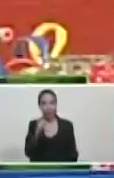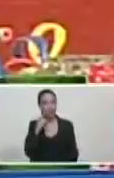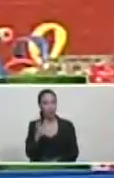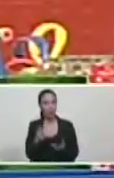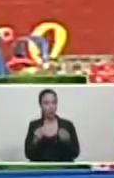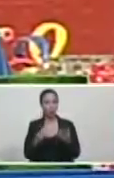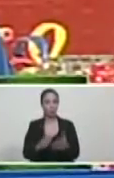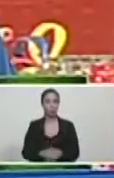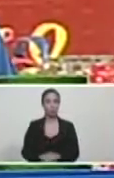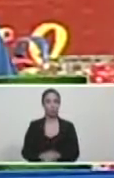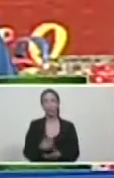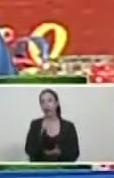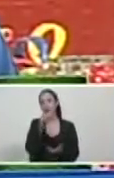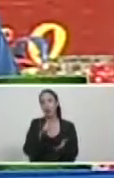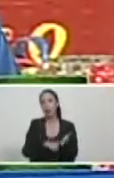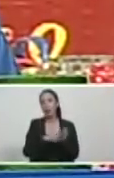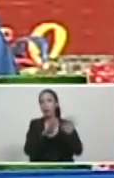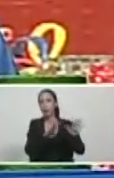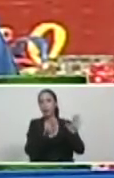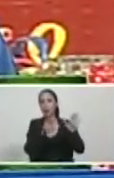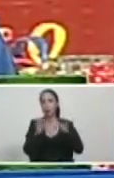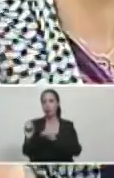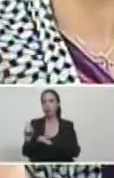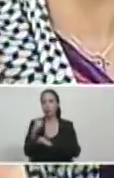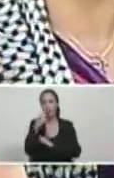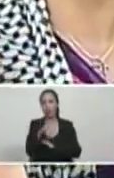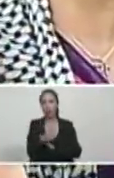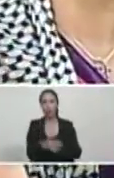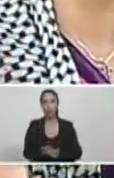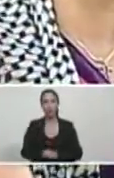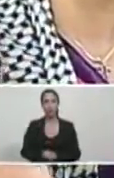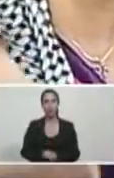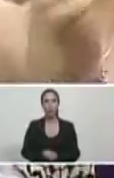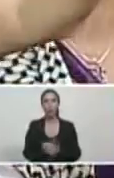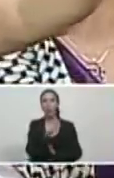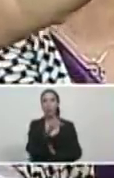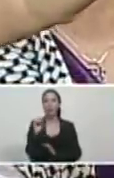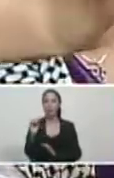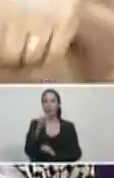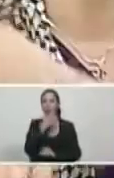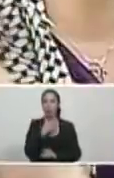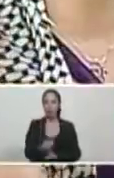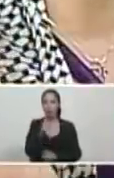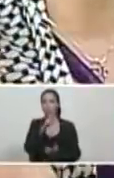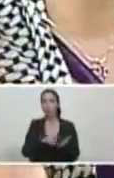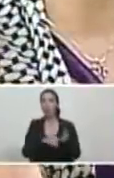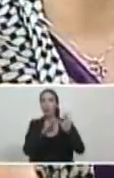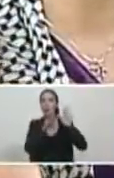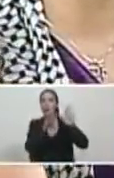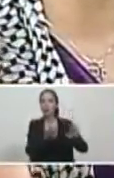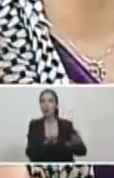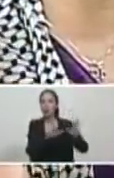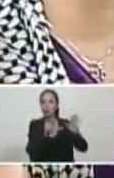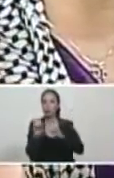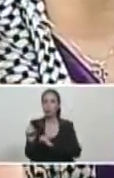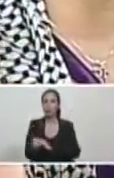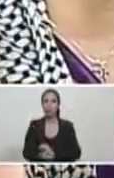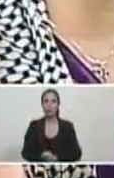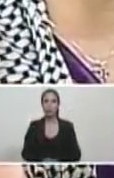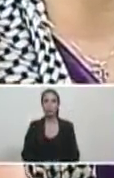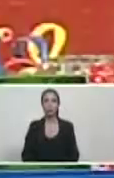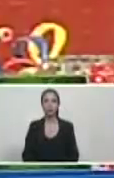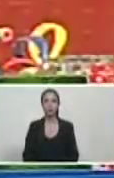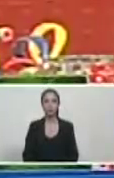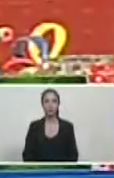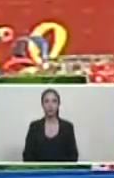Año 80, del 80. En el 80. ¿Cuántos años? 30 de diciembre del 80. 28 años. Yo te regalé ese afiche.